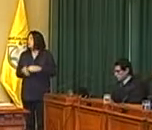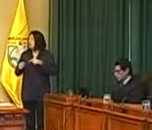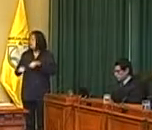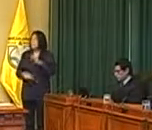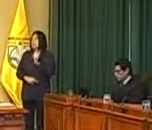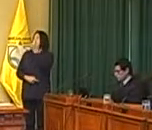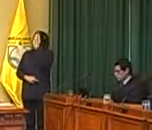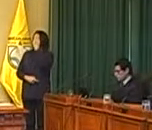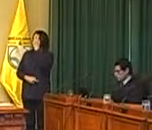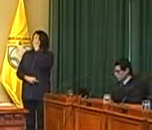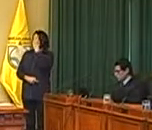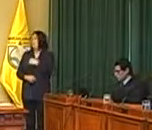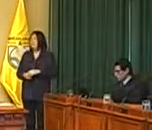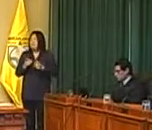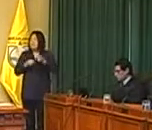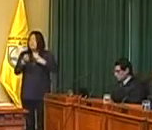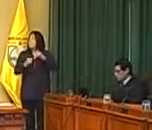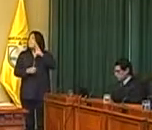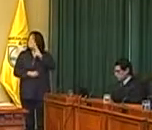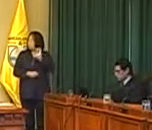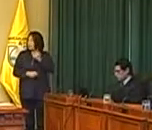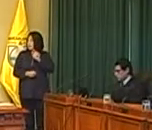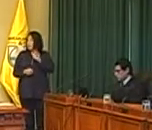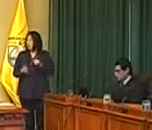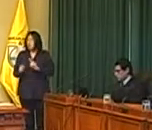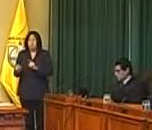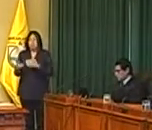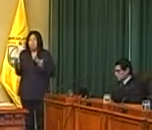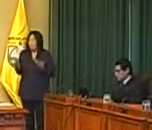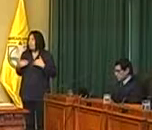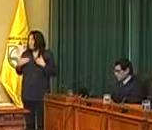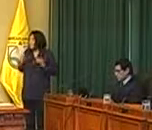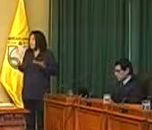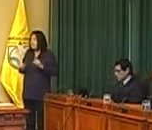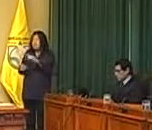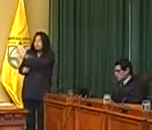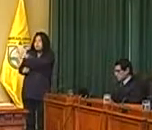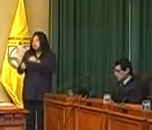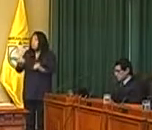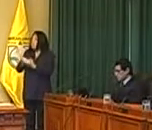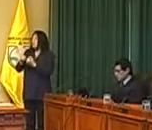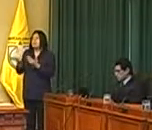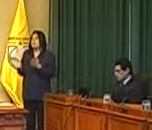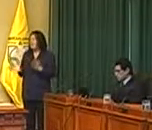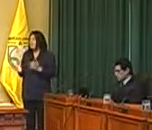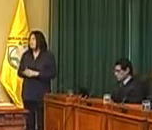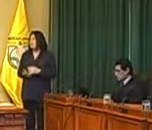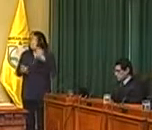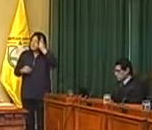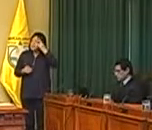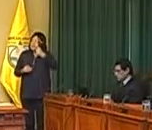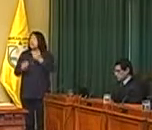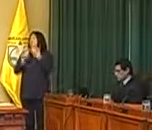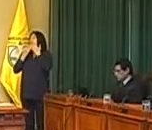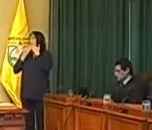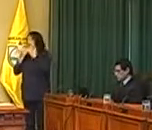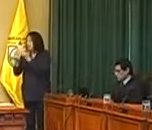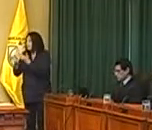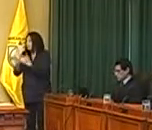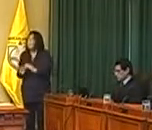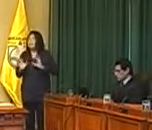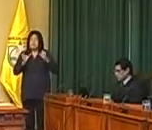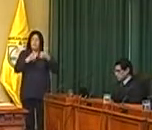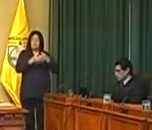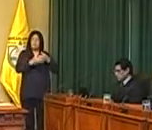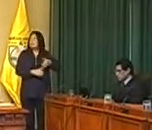nuestro primer bazar, pues indudablemente no hubiéramos podido realizarlo sin ustedes. Solo me resta extender mi gratitud y la del